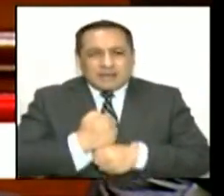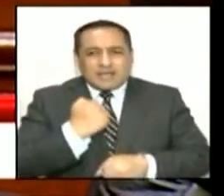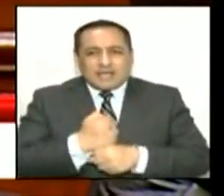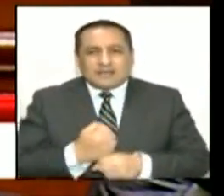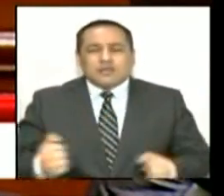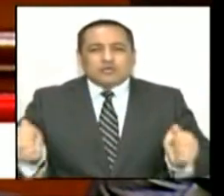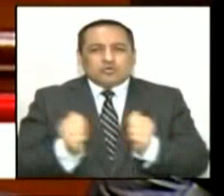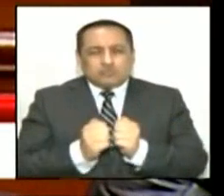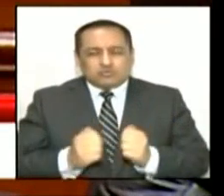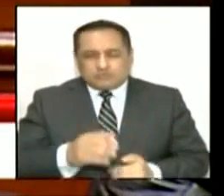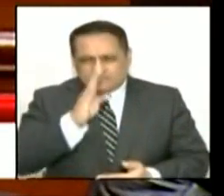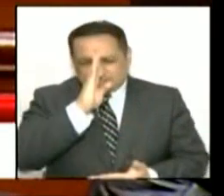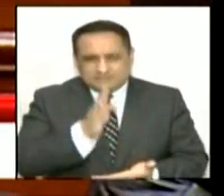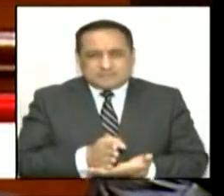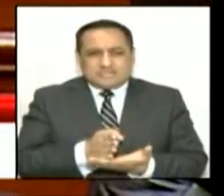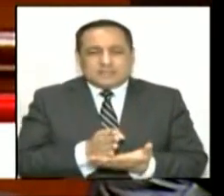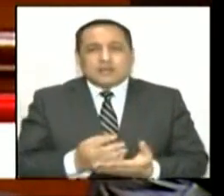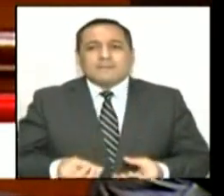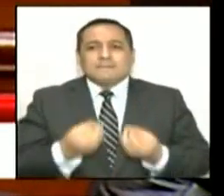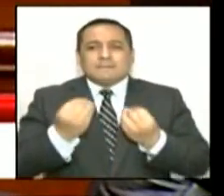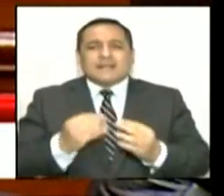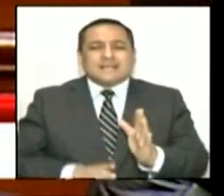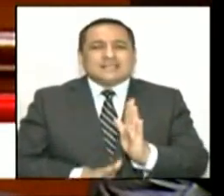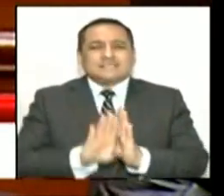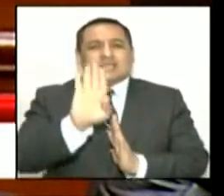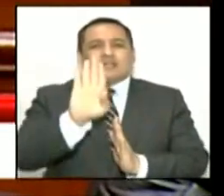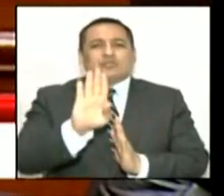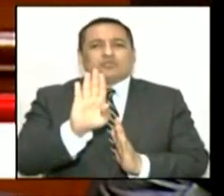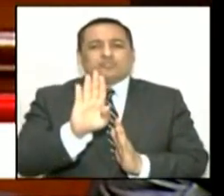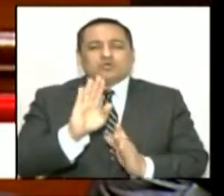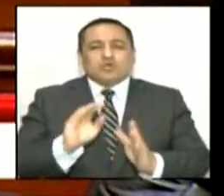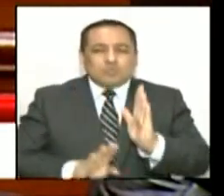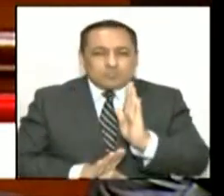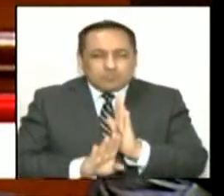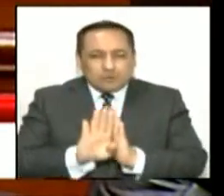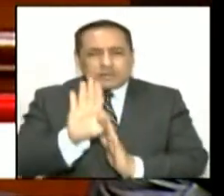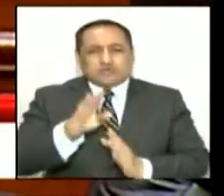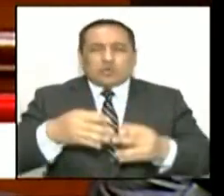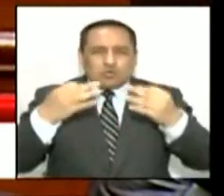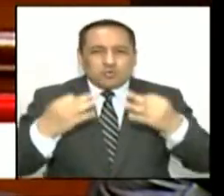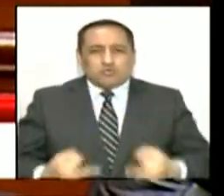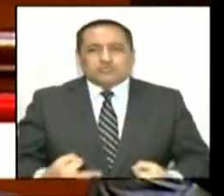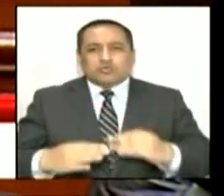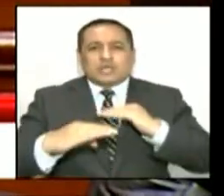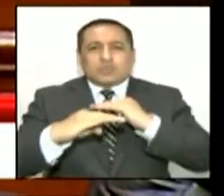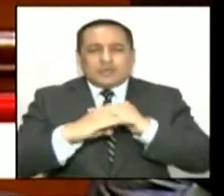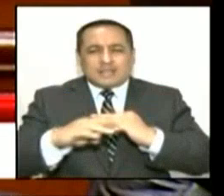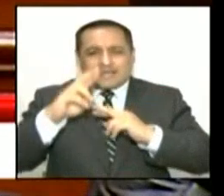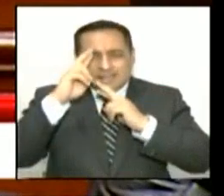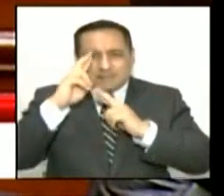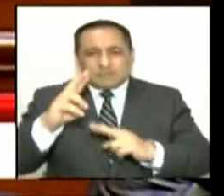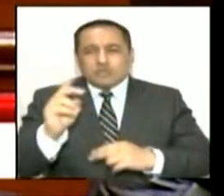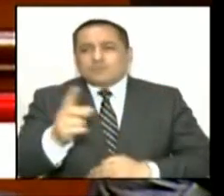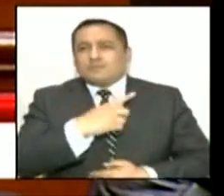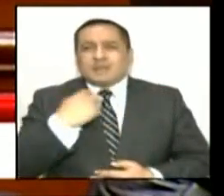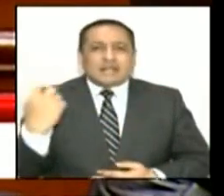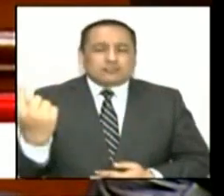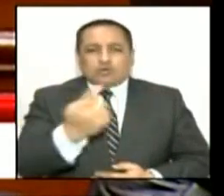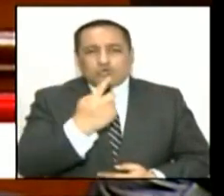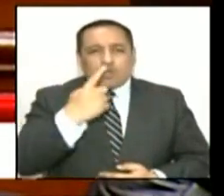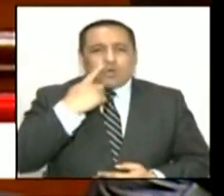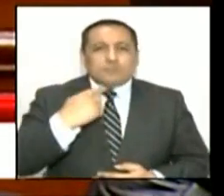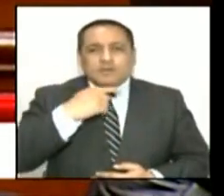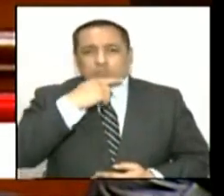manera más decidida para lograr un desarrollo y un progreso más justo y equitativo para todas y